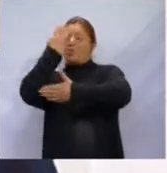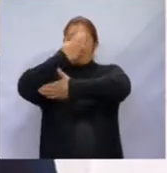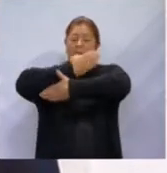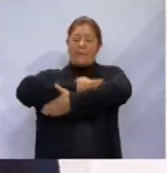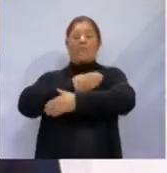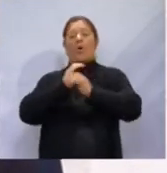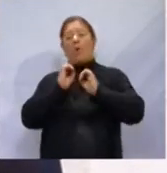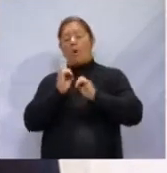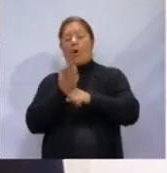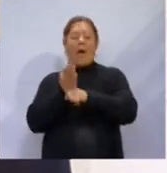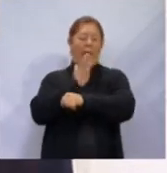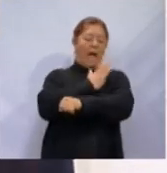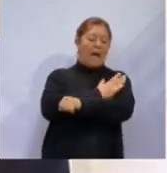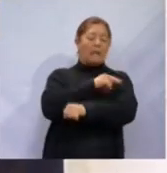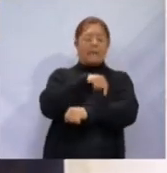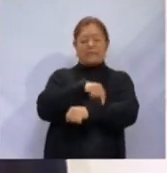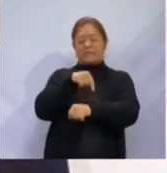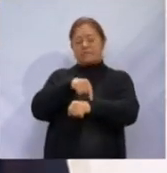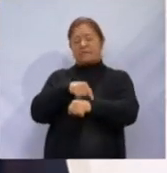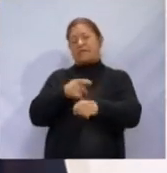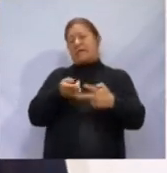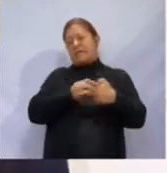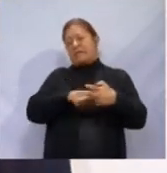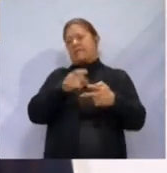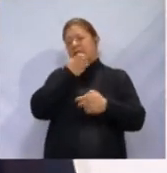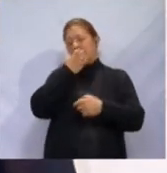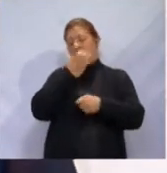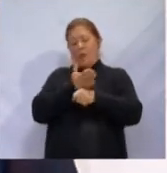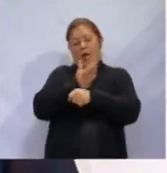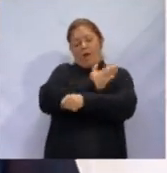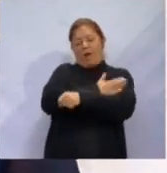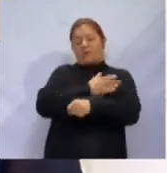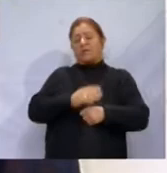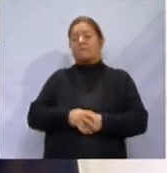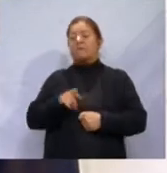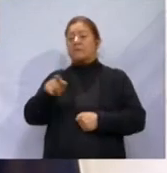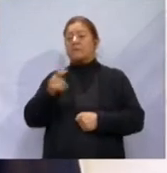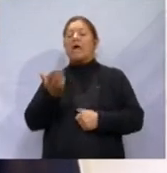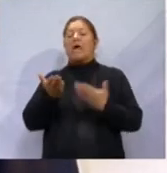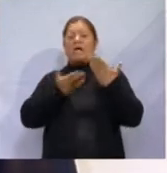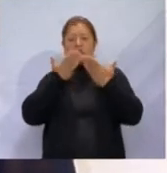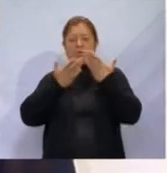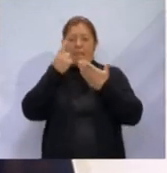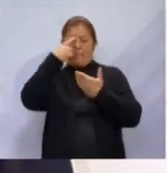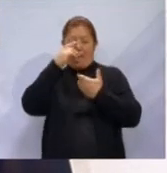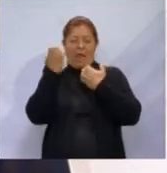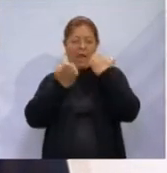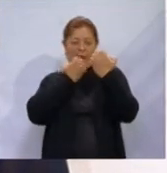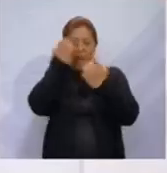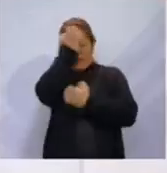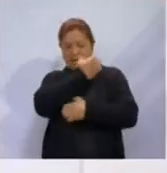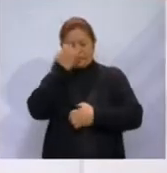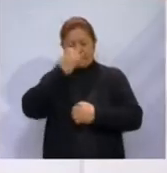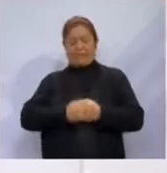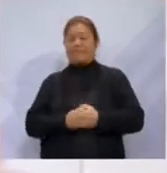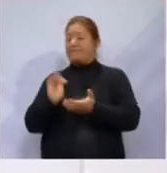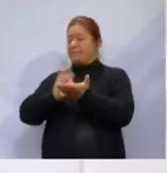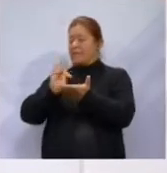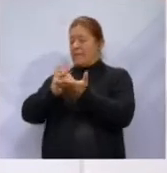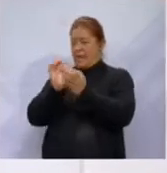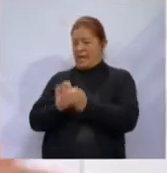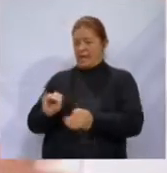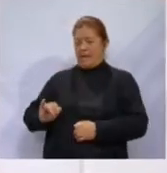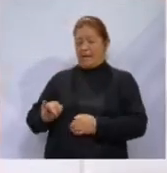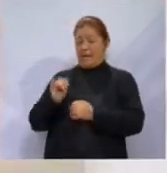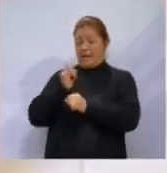bien antes de iniciar el aprendizaje, el estudiar para un examen. Gracias por la información. No sabía todos